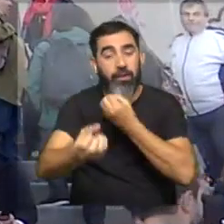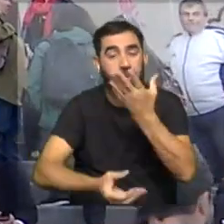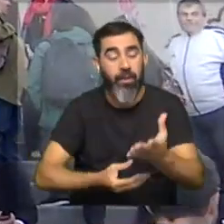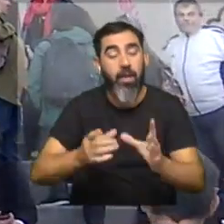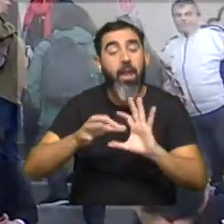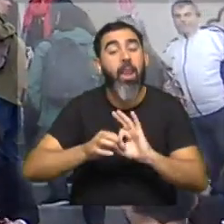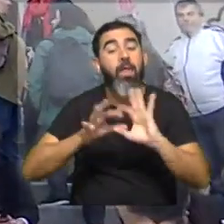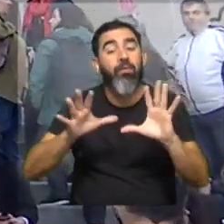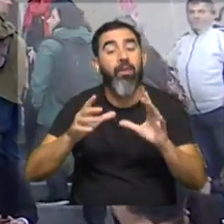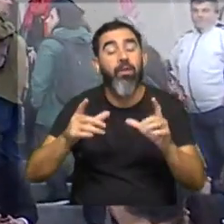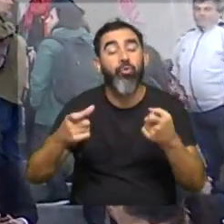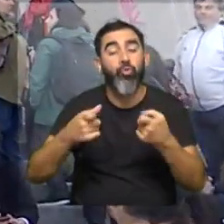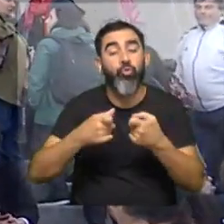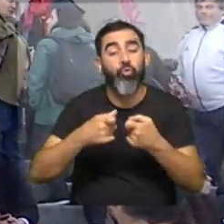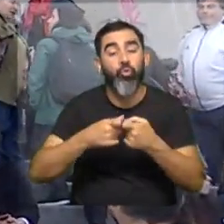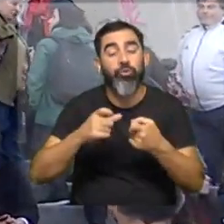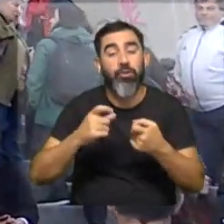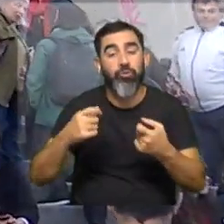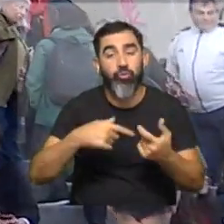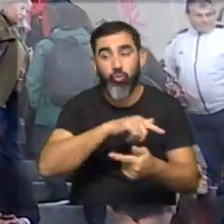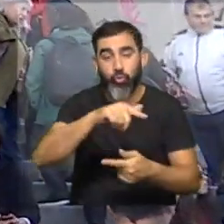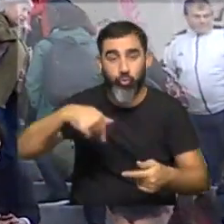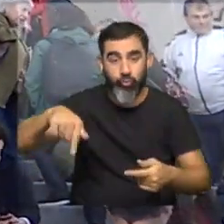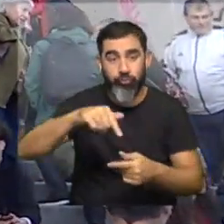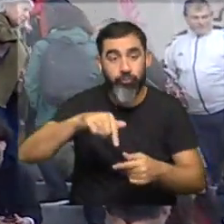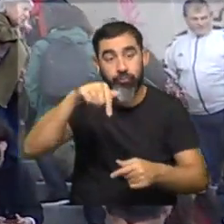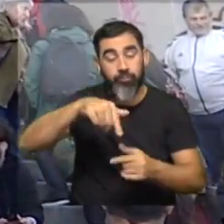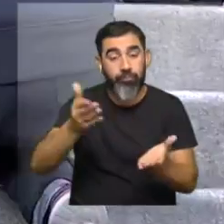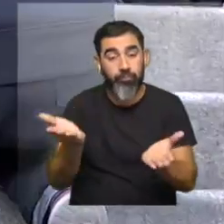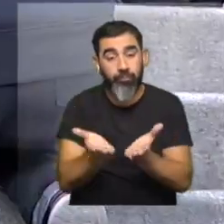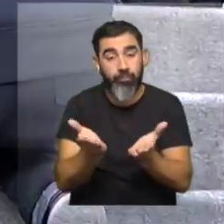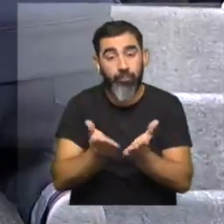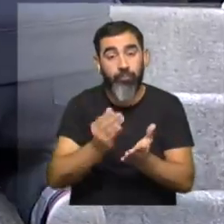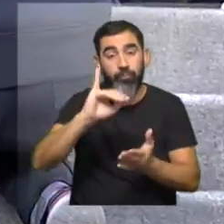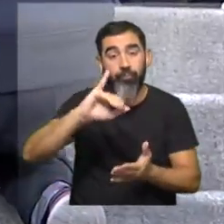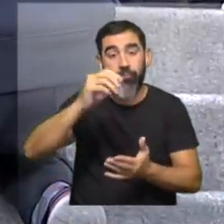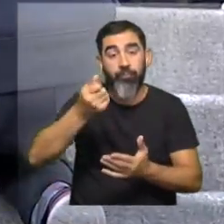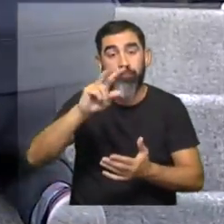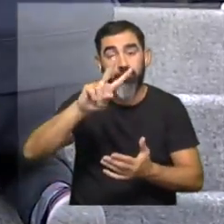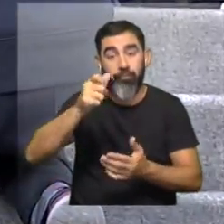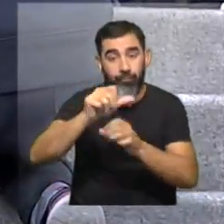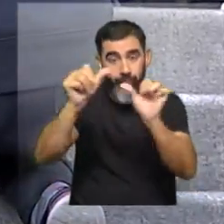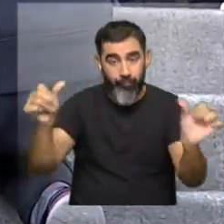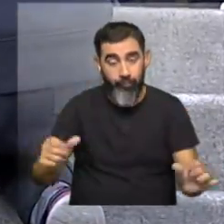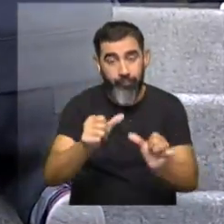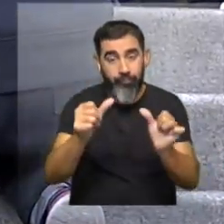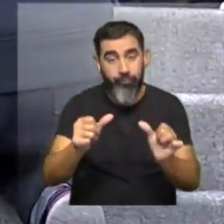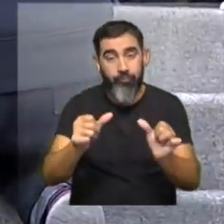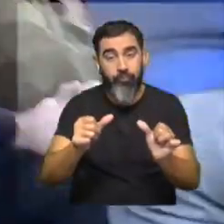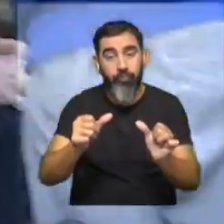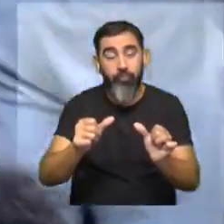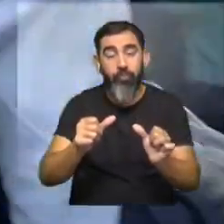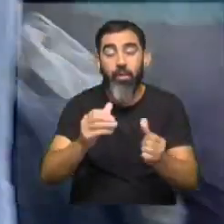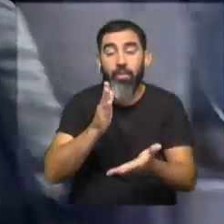la libertad de asociación. Por eso, lo que hoy los estudiantes del IABA están haciendo es ejercer